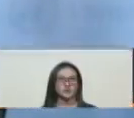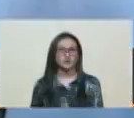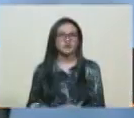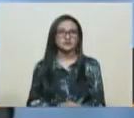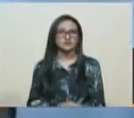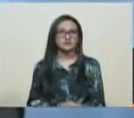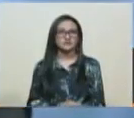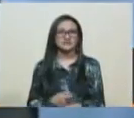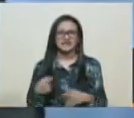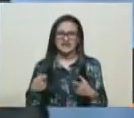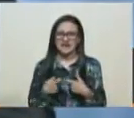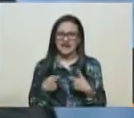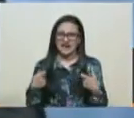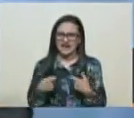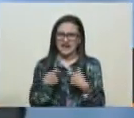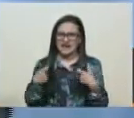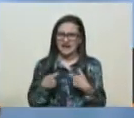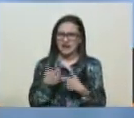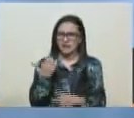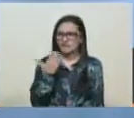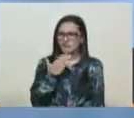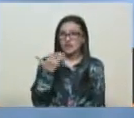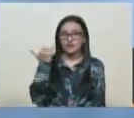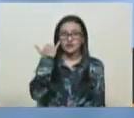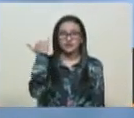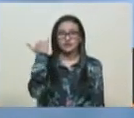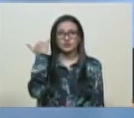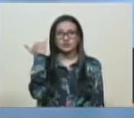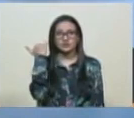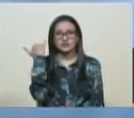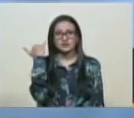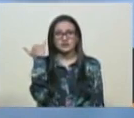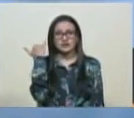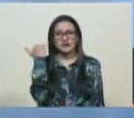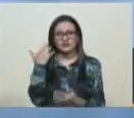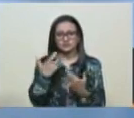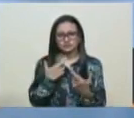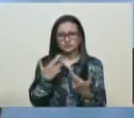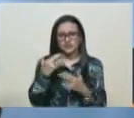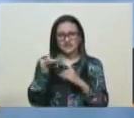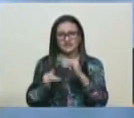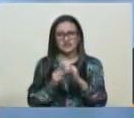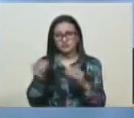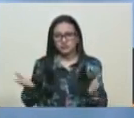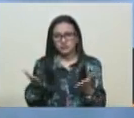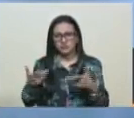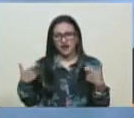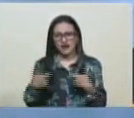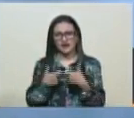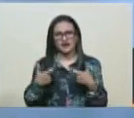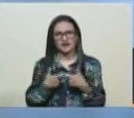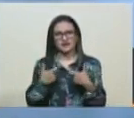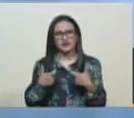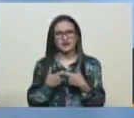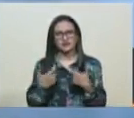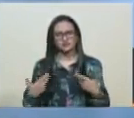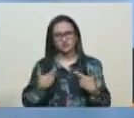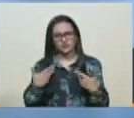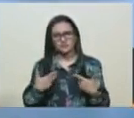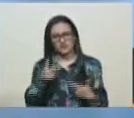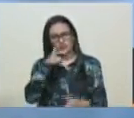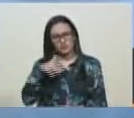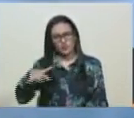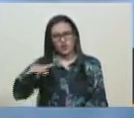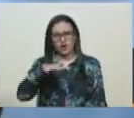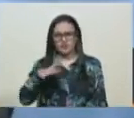La Guerra Fría de nuevo. Ideologizar las relaciones internacionales para promover la guerra, para promover el sufrimiento de los